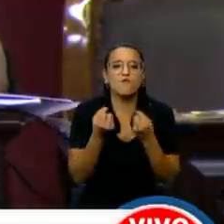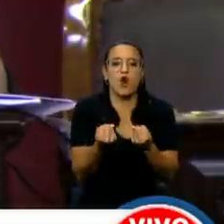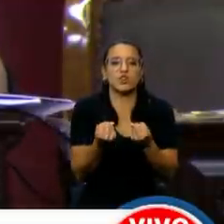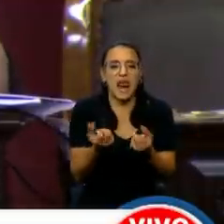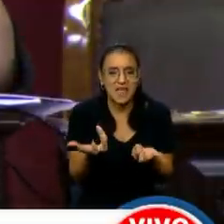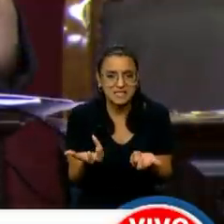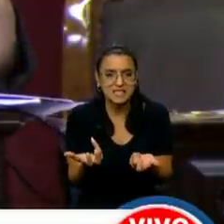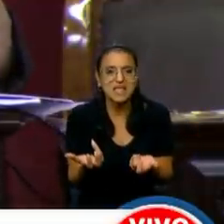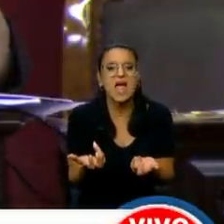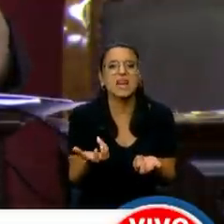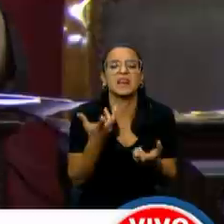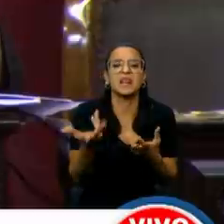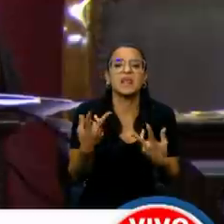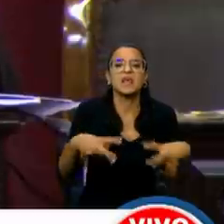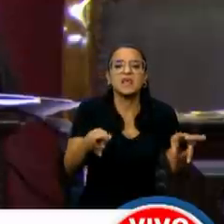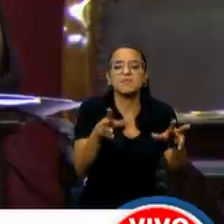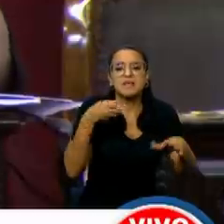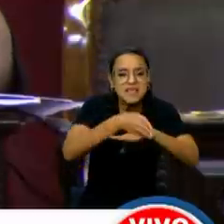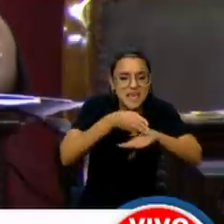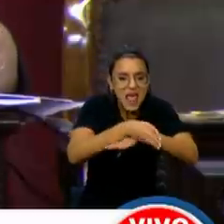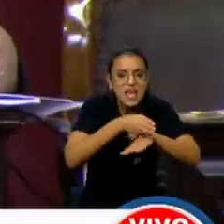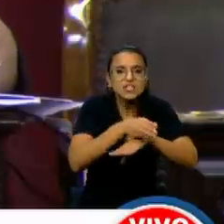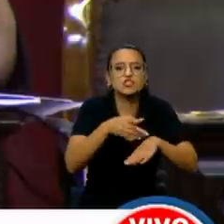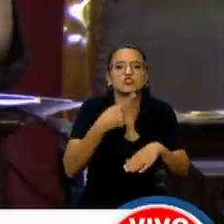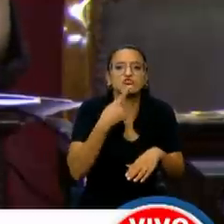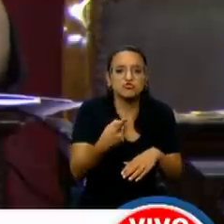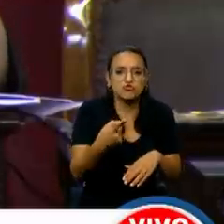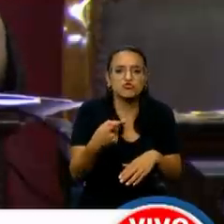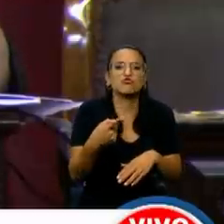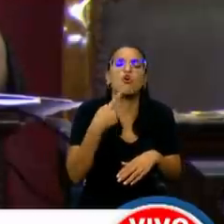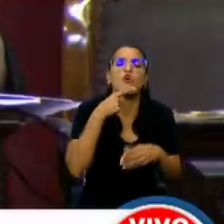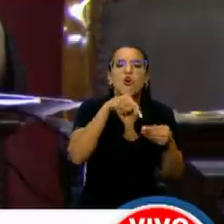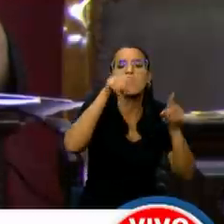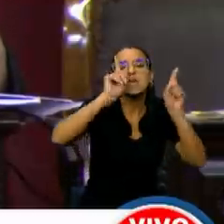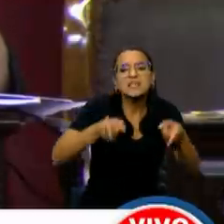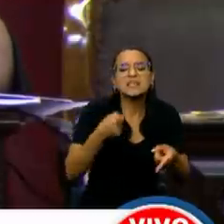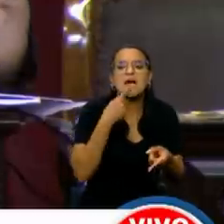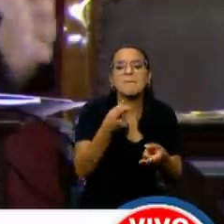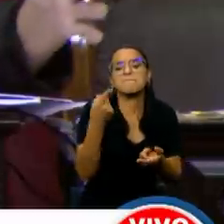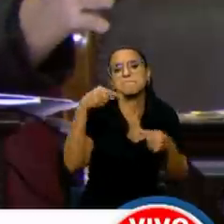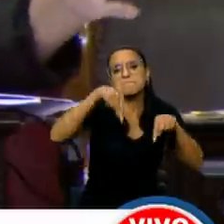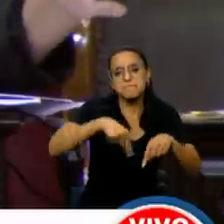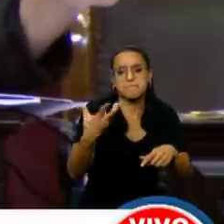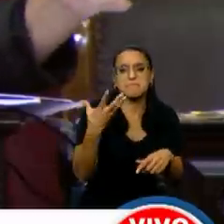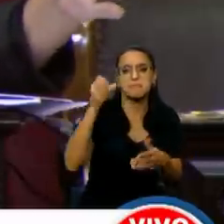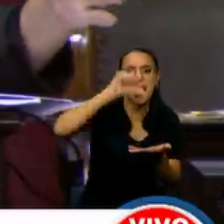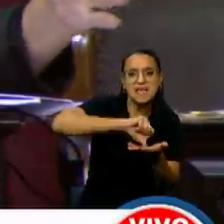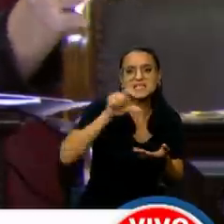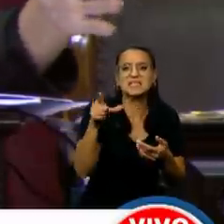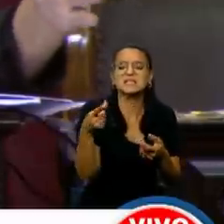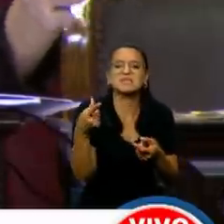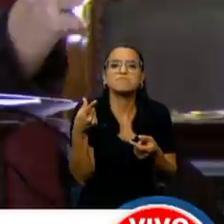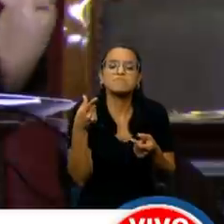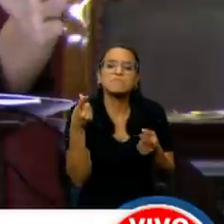fortalecer el ingreso a la antártida es fortalecer la provincia y el país en ese conflicto que tenemos